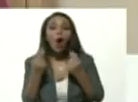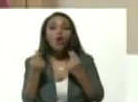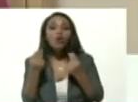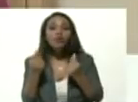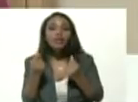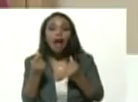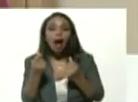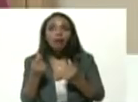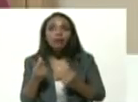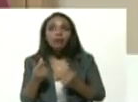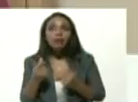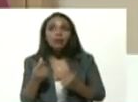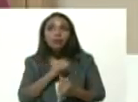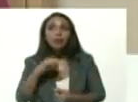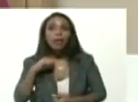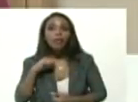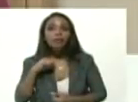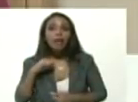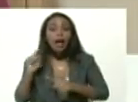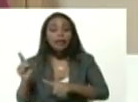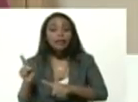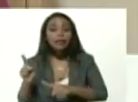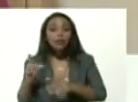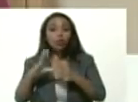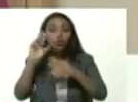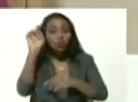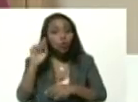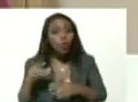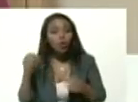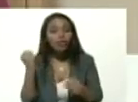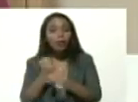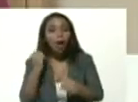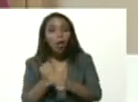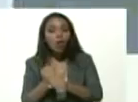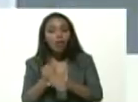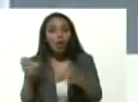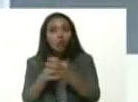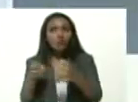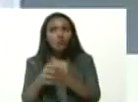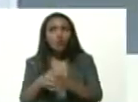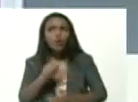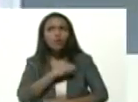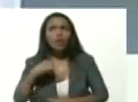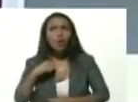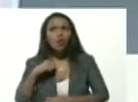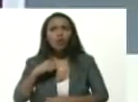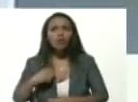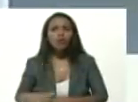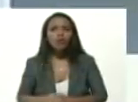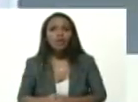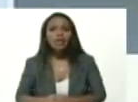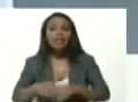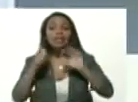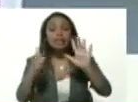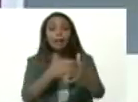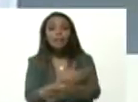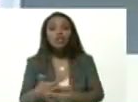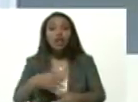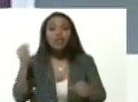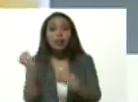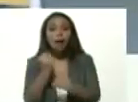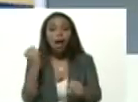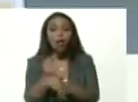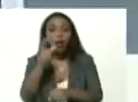informal y todos los trabajadores de los sectores privados. Así que más de 6 millones de trabajadores